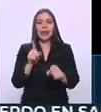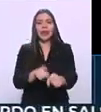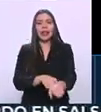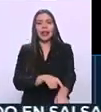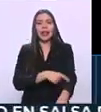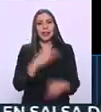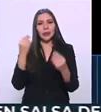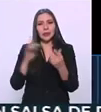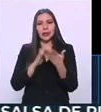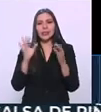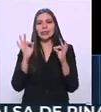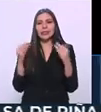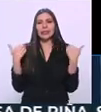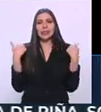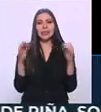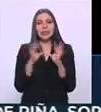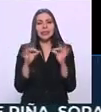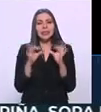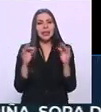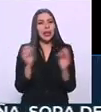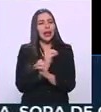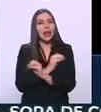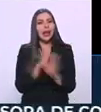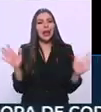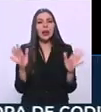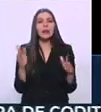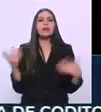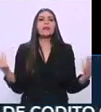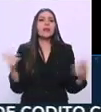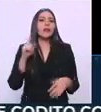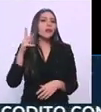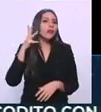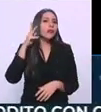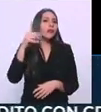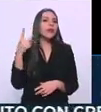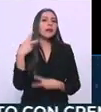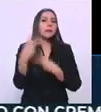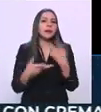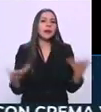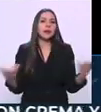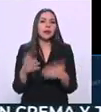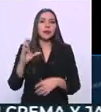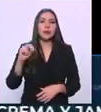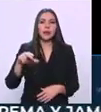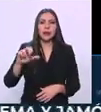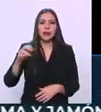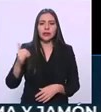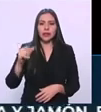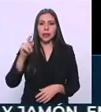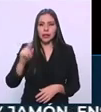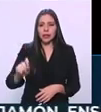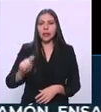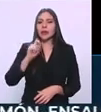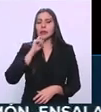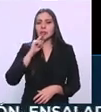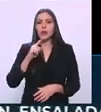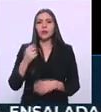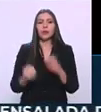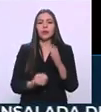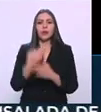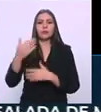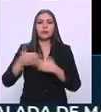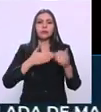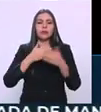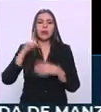y tan clarititita de cuál es el camino que viene para el CONACYT y para el país en relación a la innovación